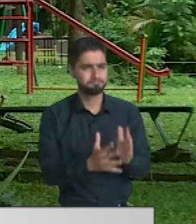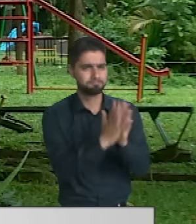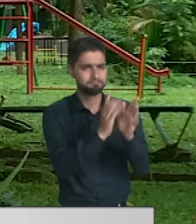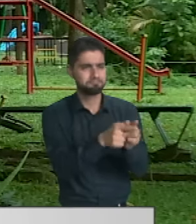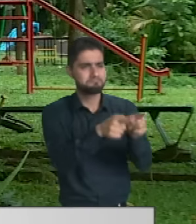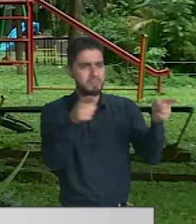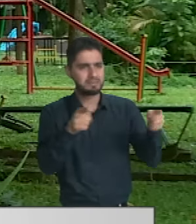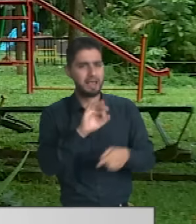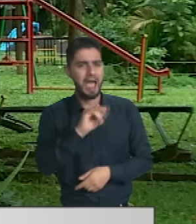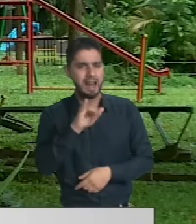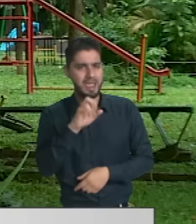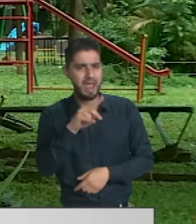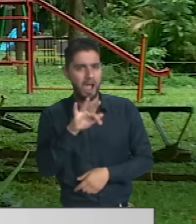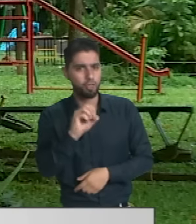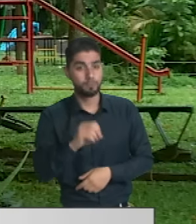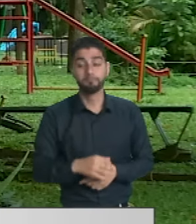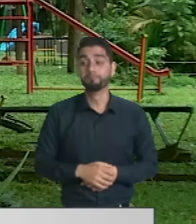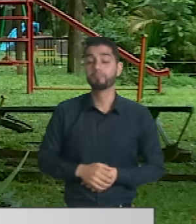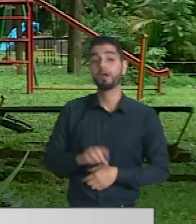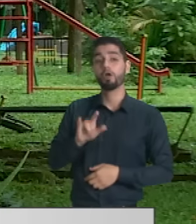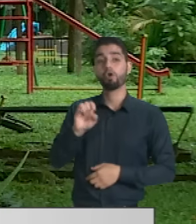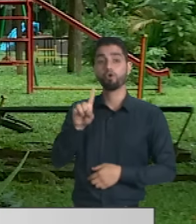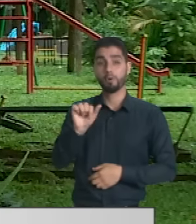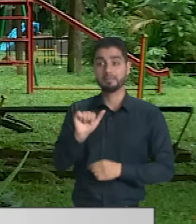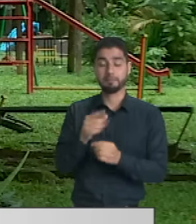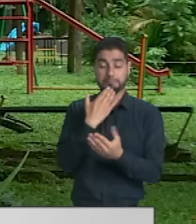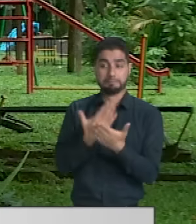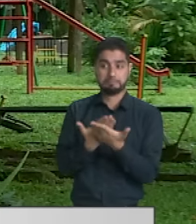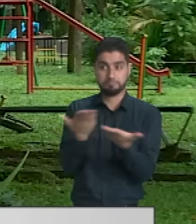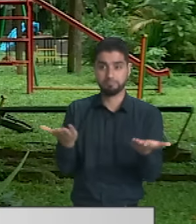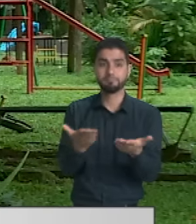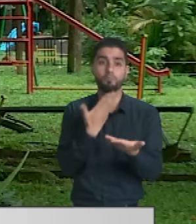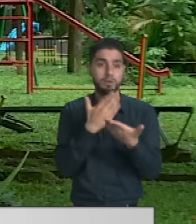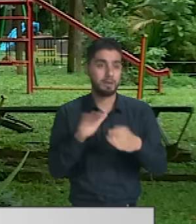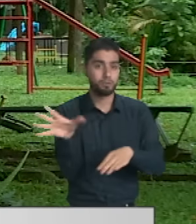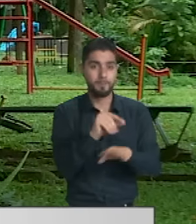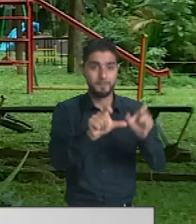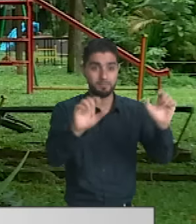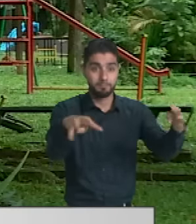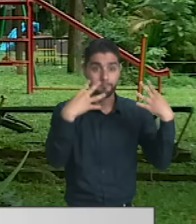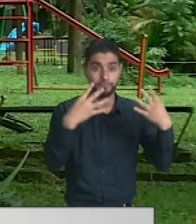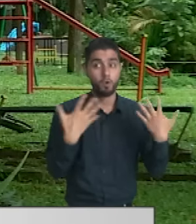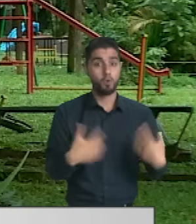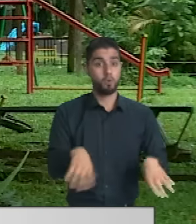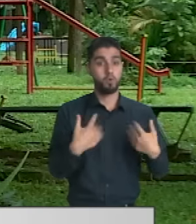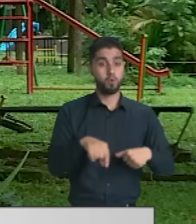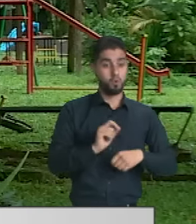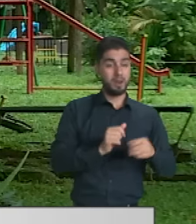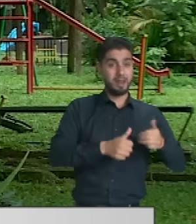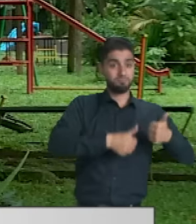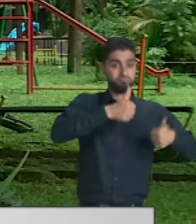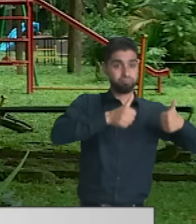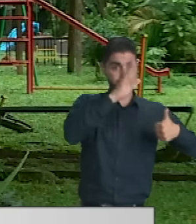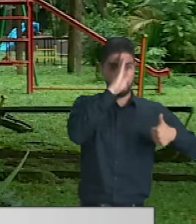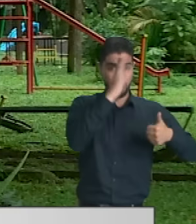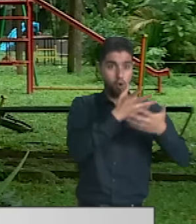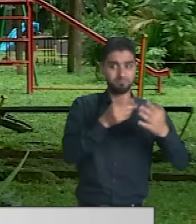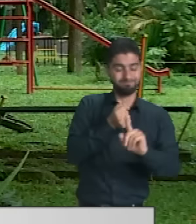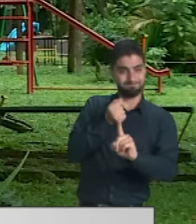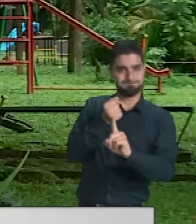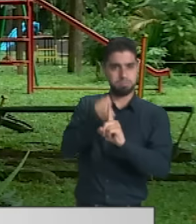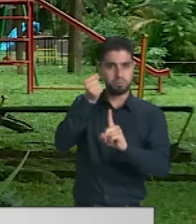Luisa, muy buenas tardes para usted y para todos los televidentes. Pues este importante golpe que dieron las autoridades contra este cabecilla de la banda La Inmaculada, que ha